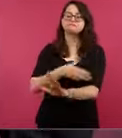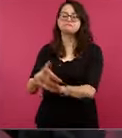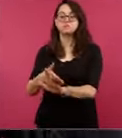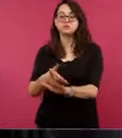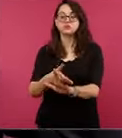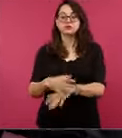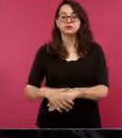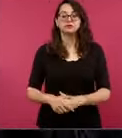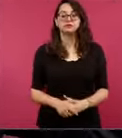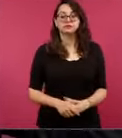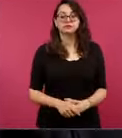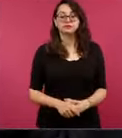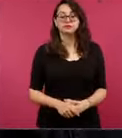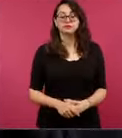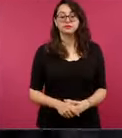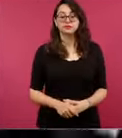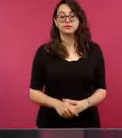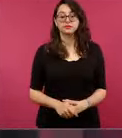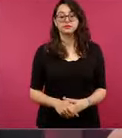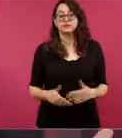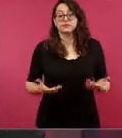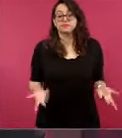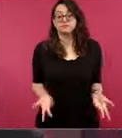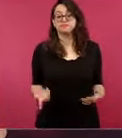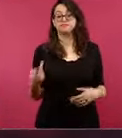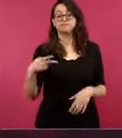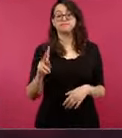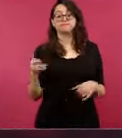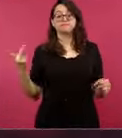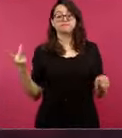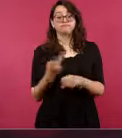Mucha gente está a favor de la transformación,